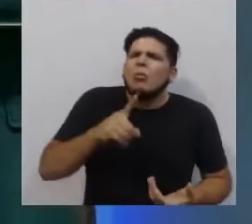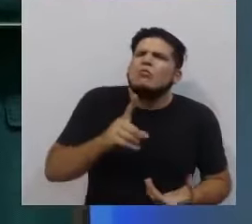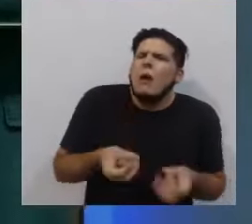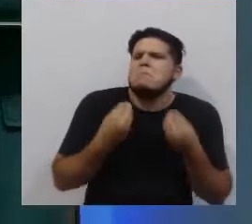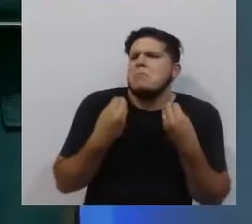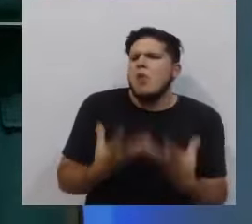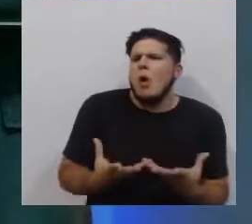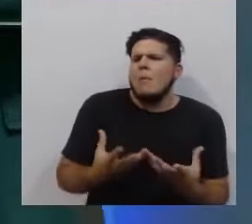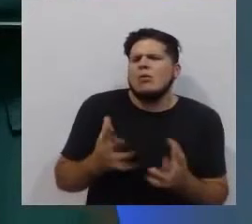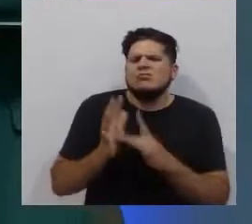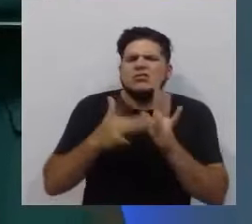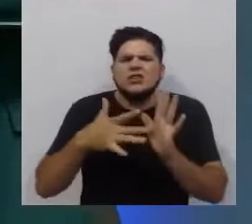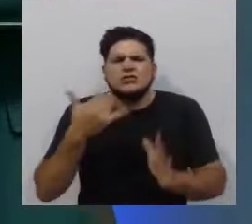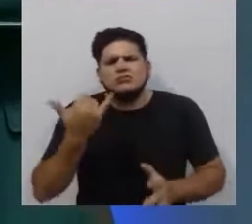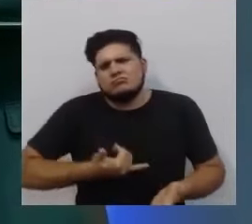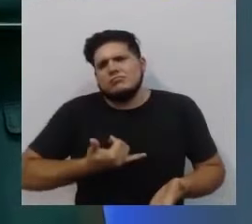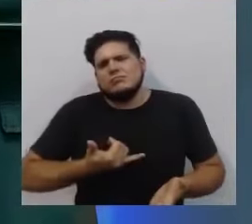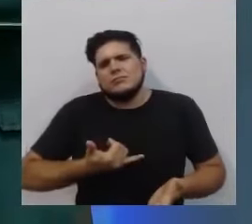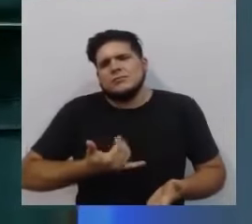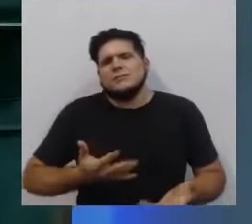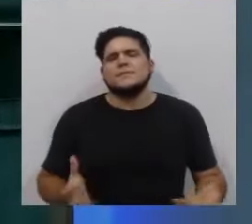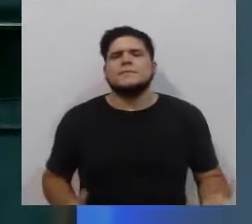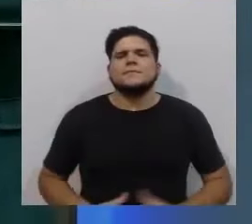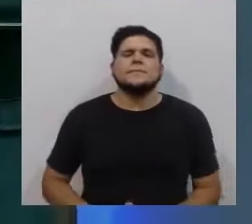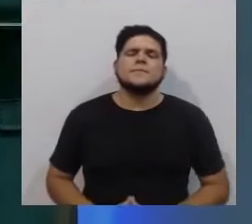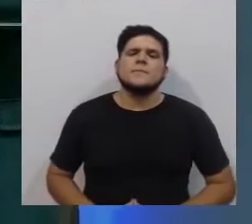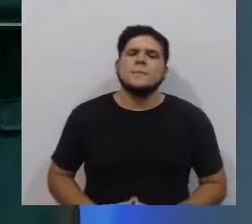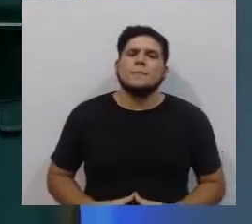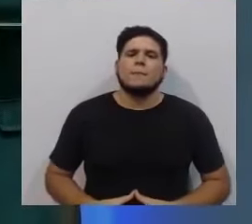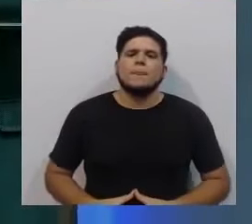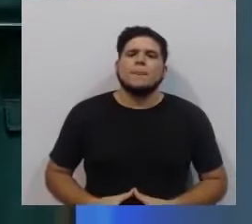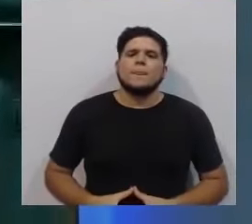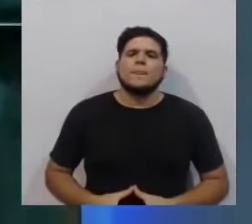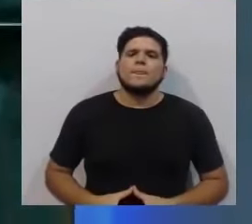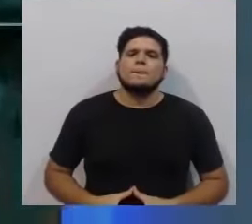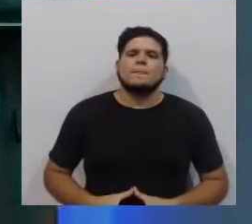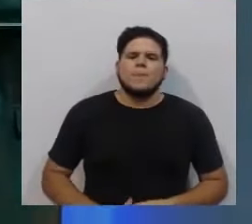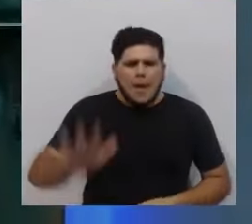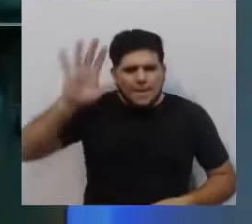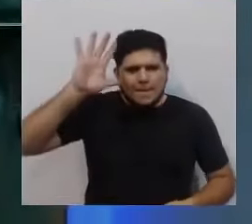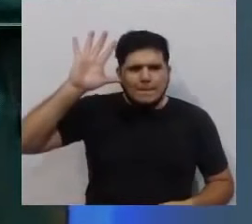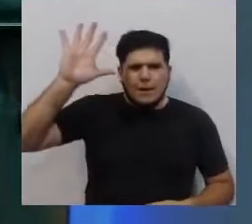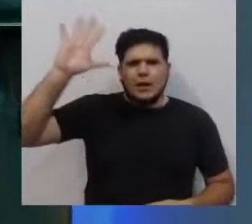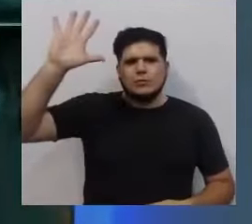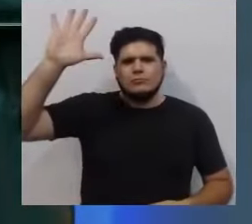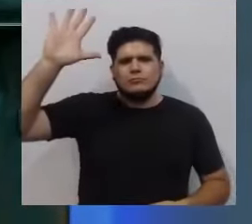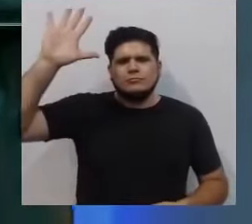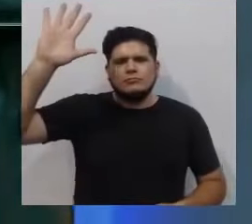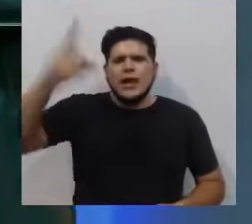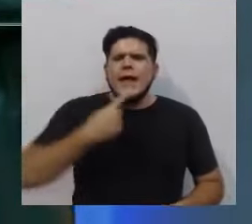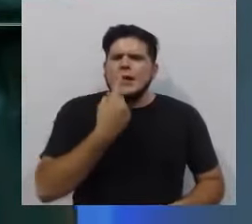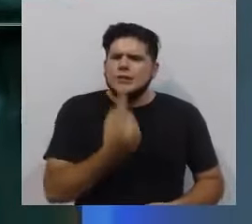arriba diga yo tengo un dios que sigue operando milagros y el